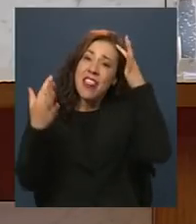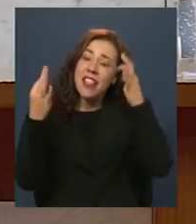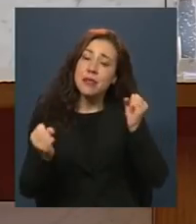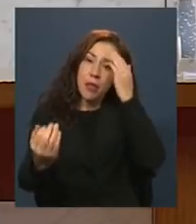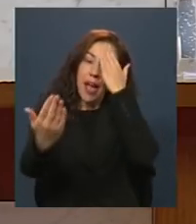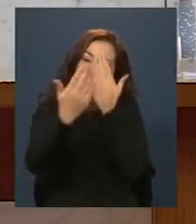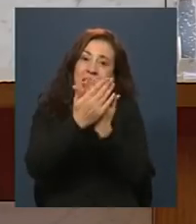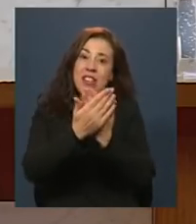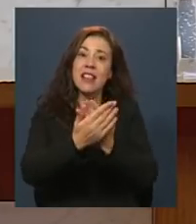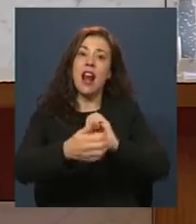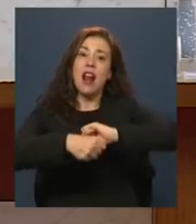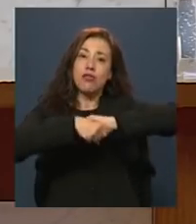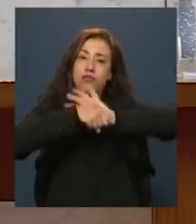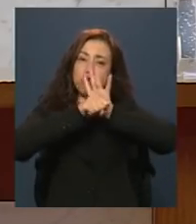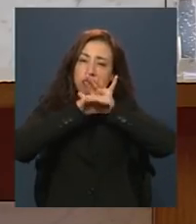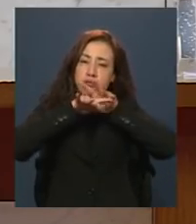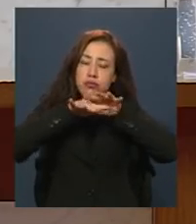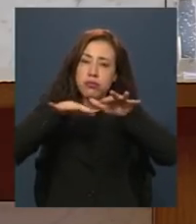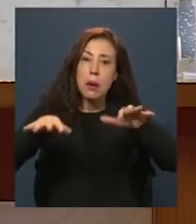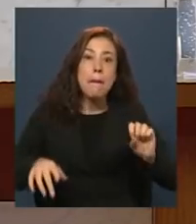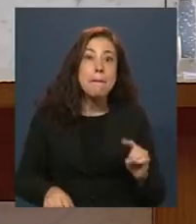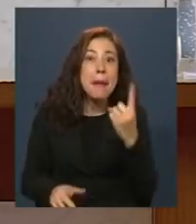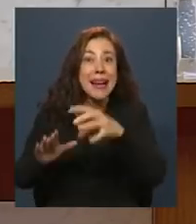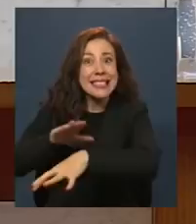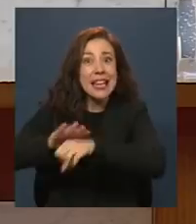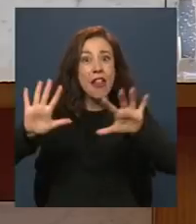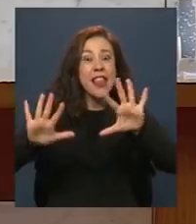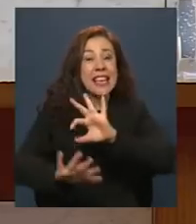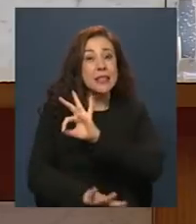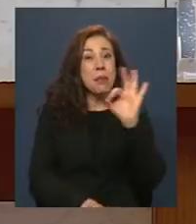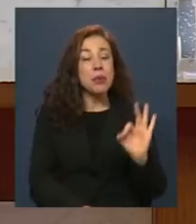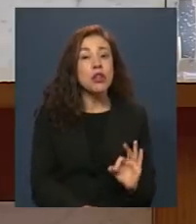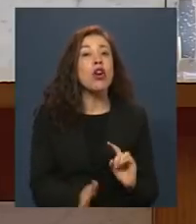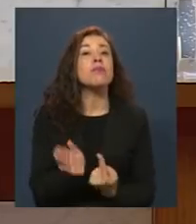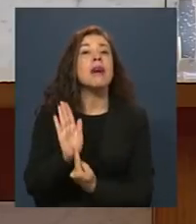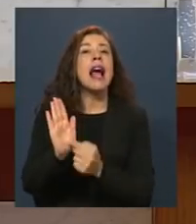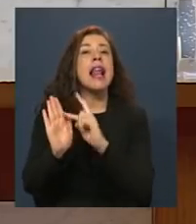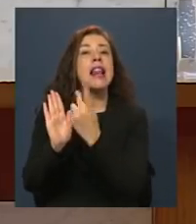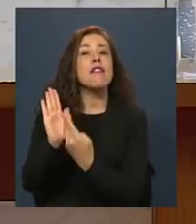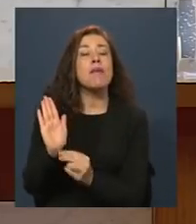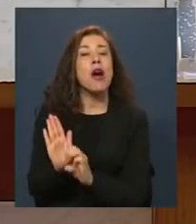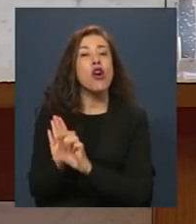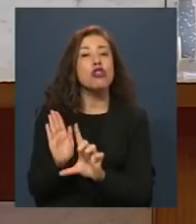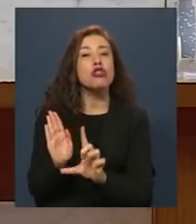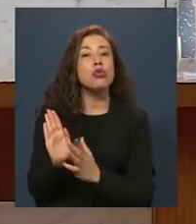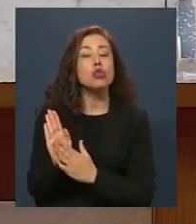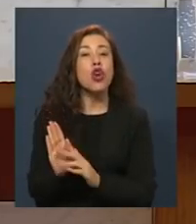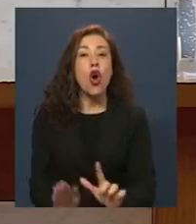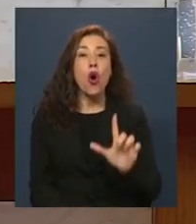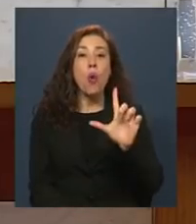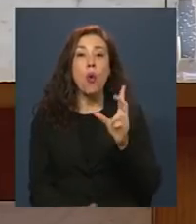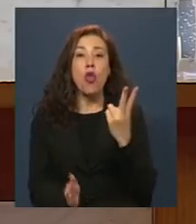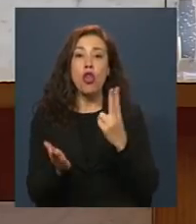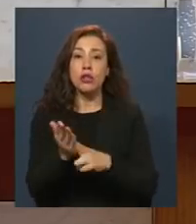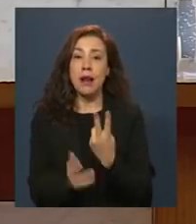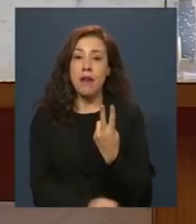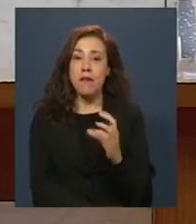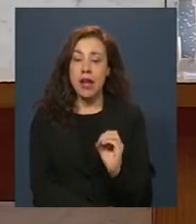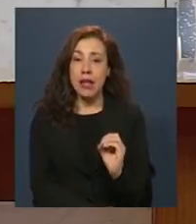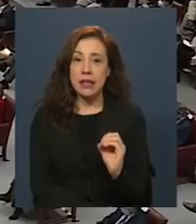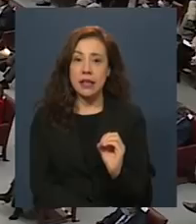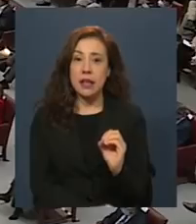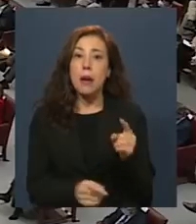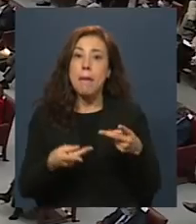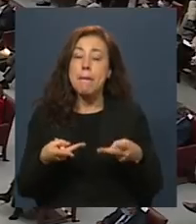enfrentar la pandemia. El primer retiro fue publicado como reforma constitucional en julio del año 2020